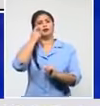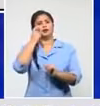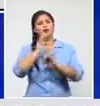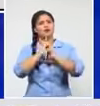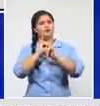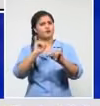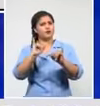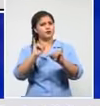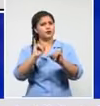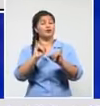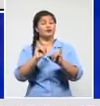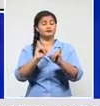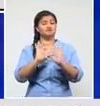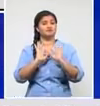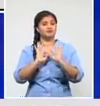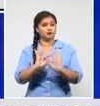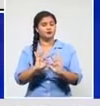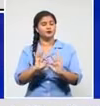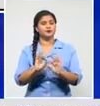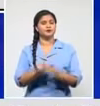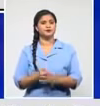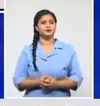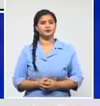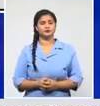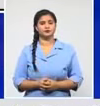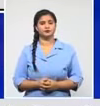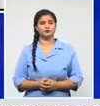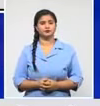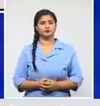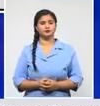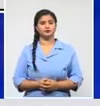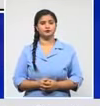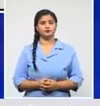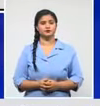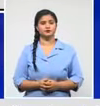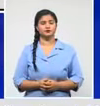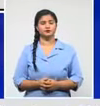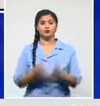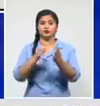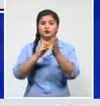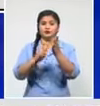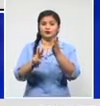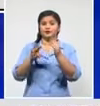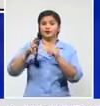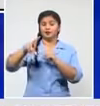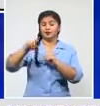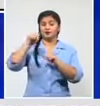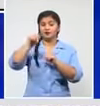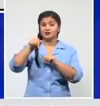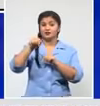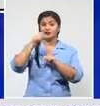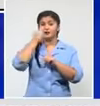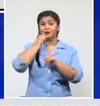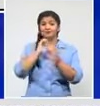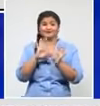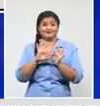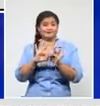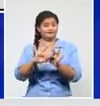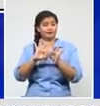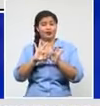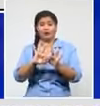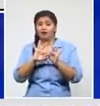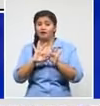población. Pues Pinar del Río ha sido la provincia que ha ido marcando